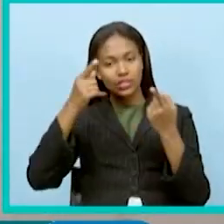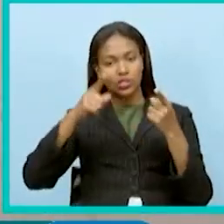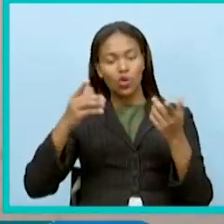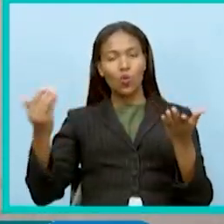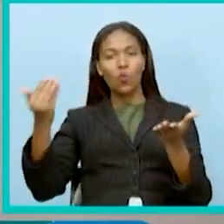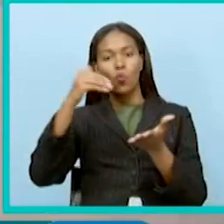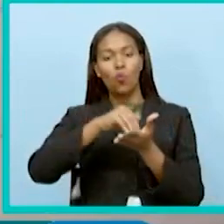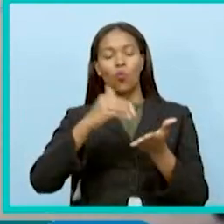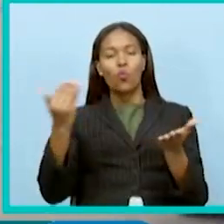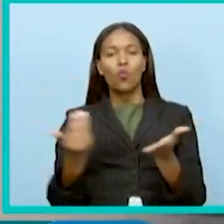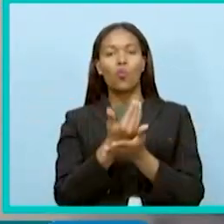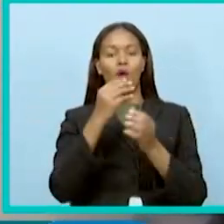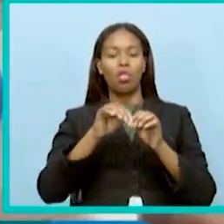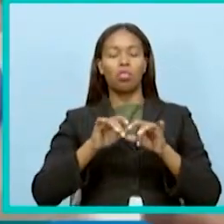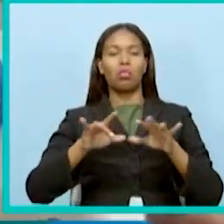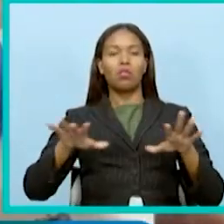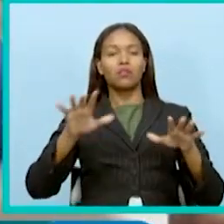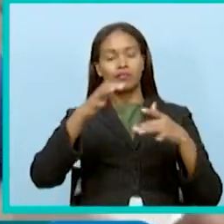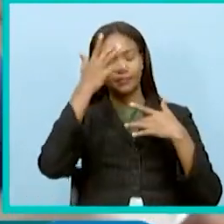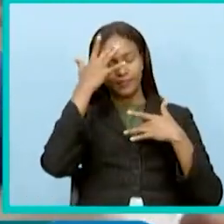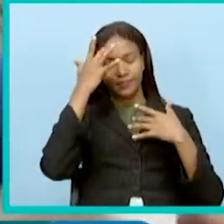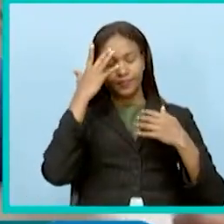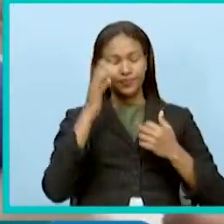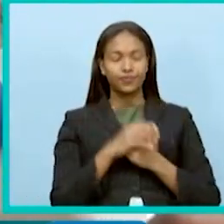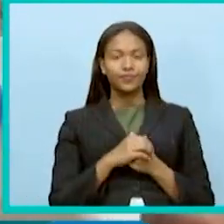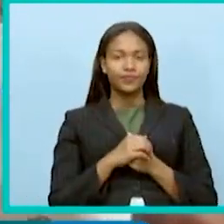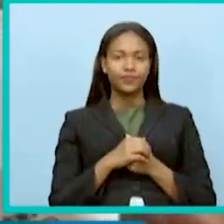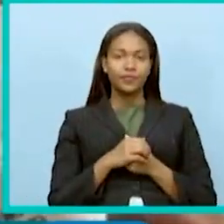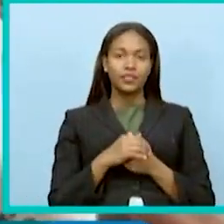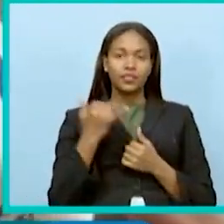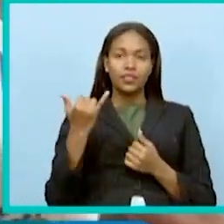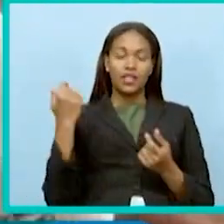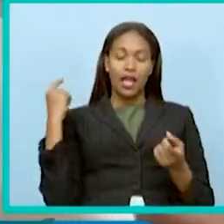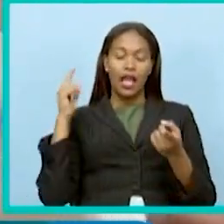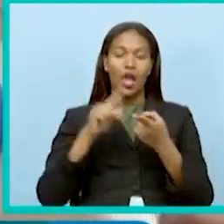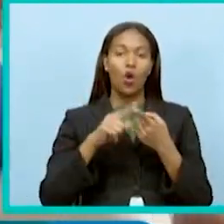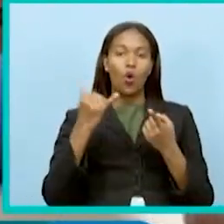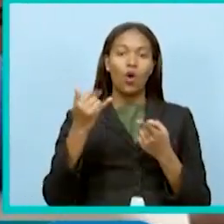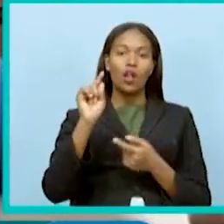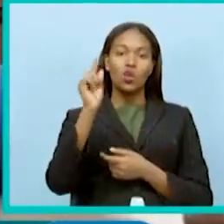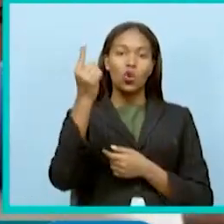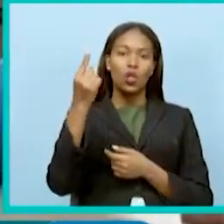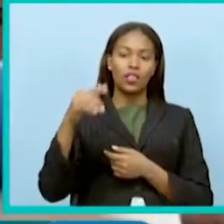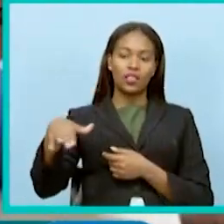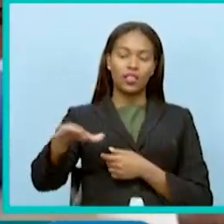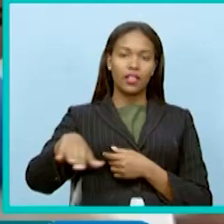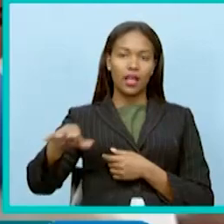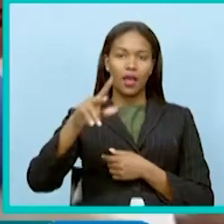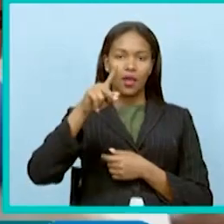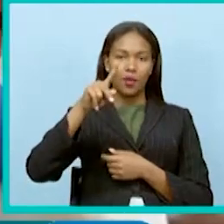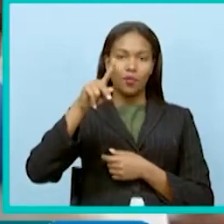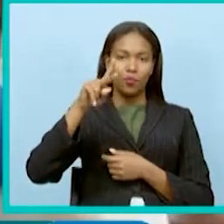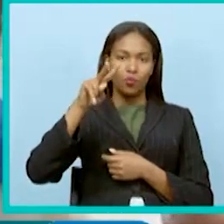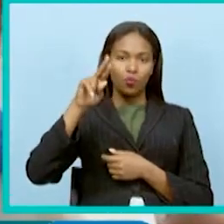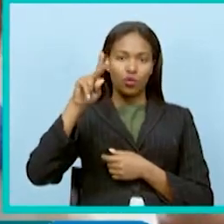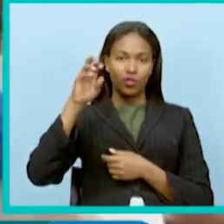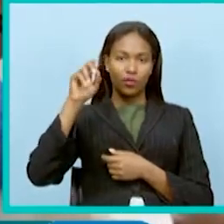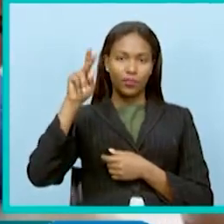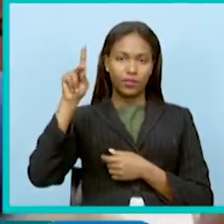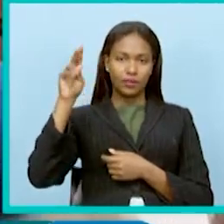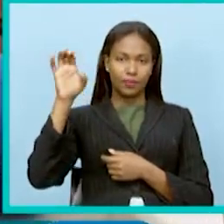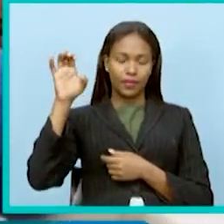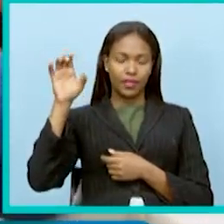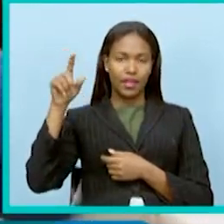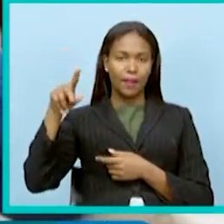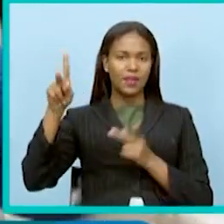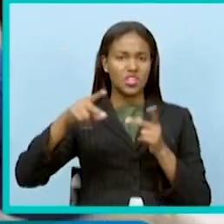ola de contagios. La ventaja hasta este momento es que está ubicado directamente en Puerto Príncipe, donde está la zona de los